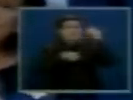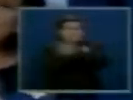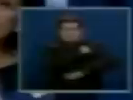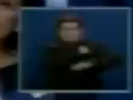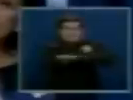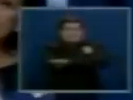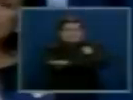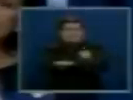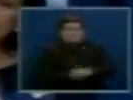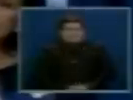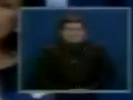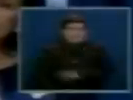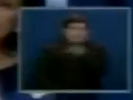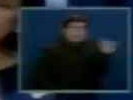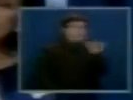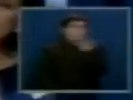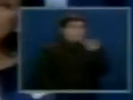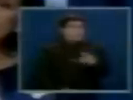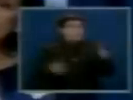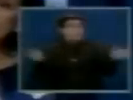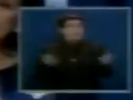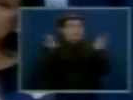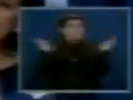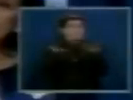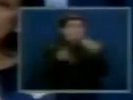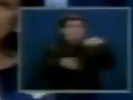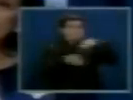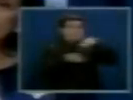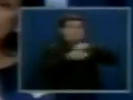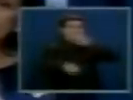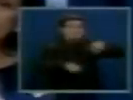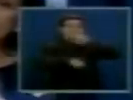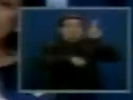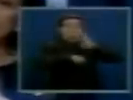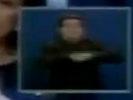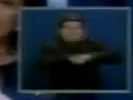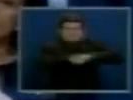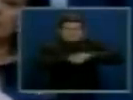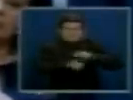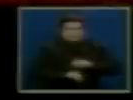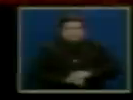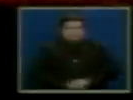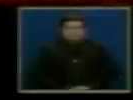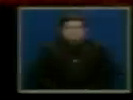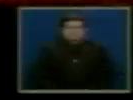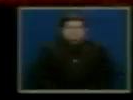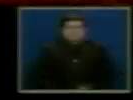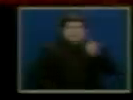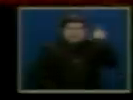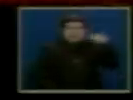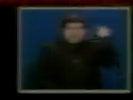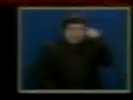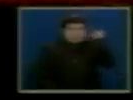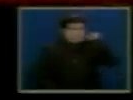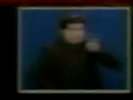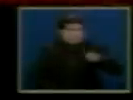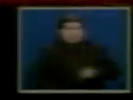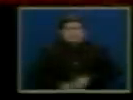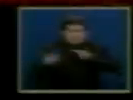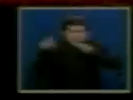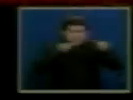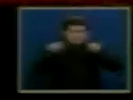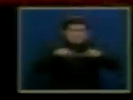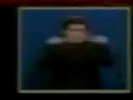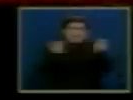extranjera y la promoción de la inversión nacional. Nuestro gobierno ordenó las transacciones del